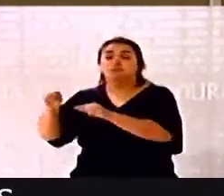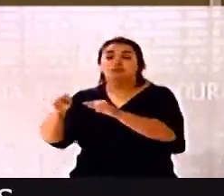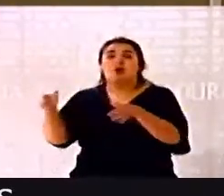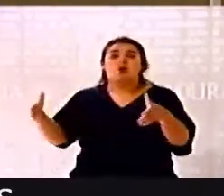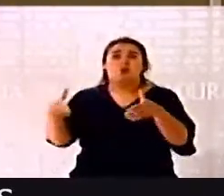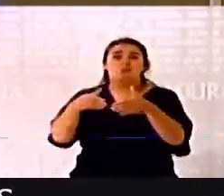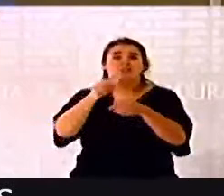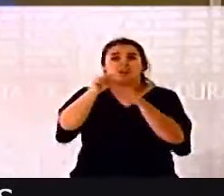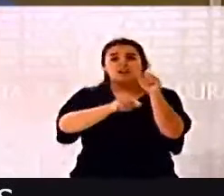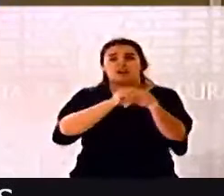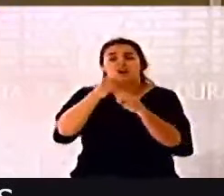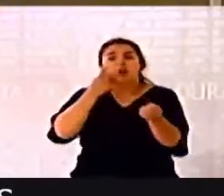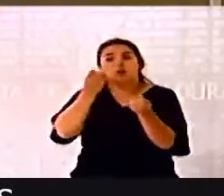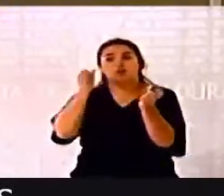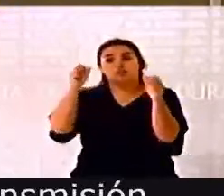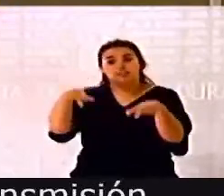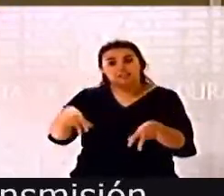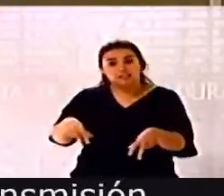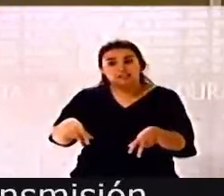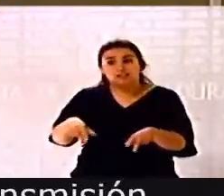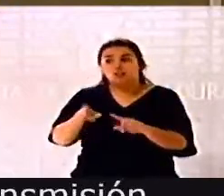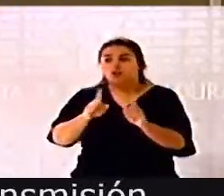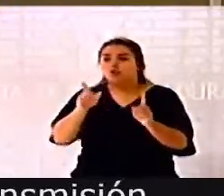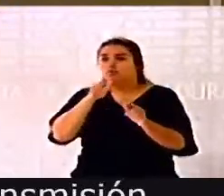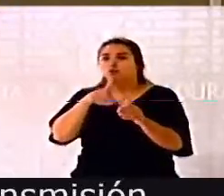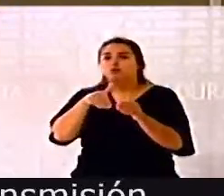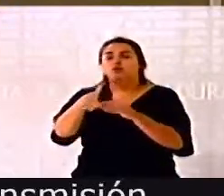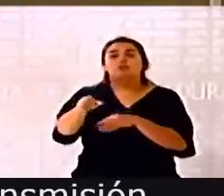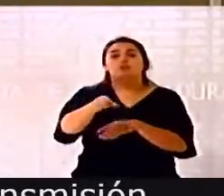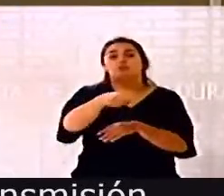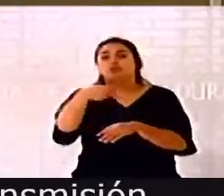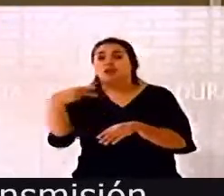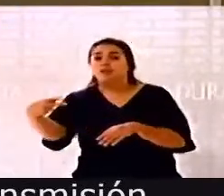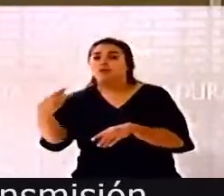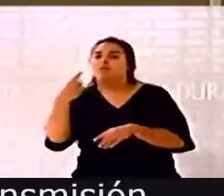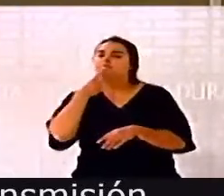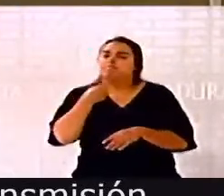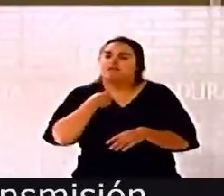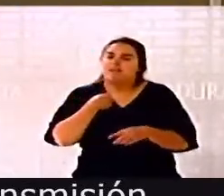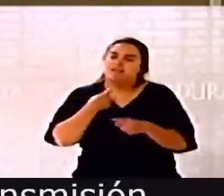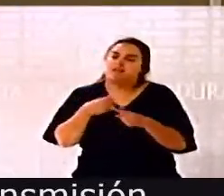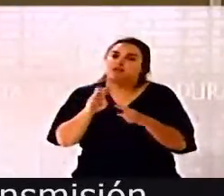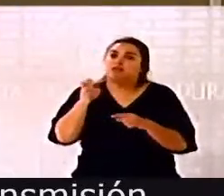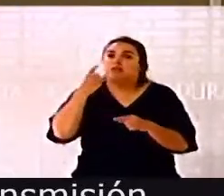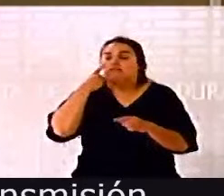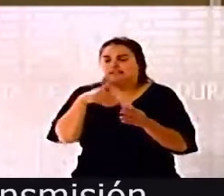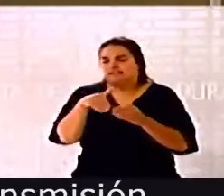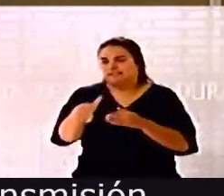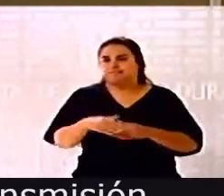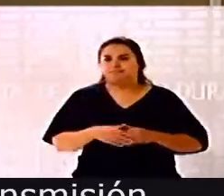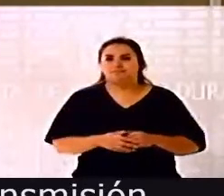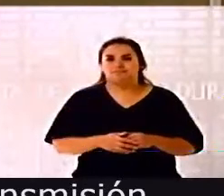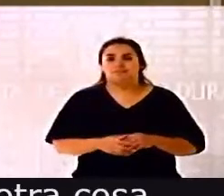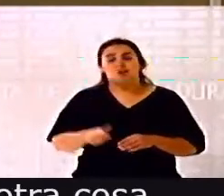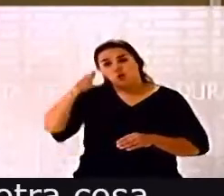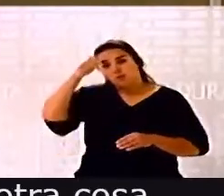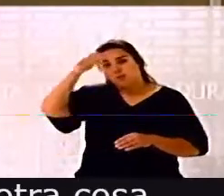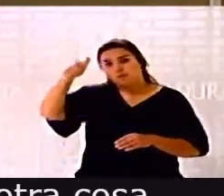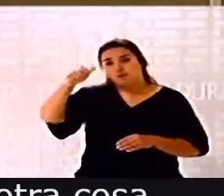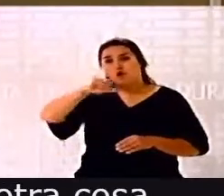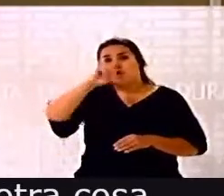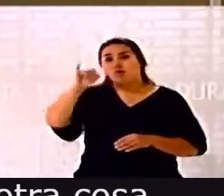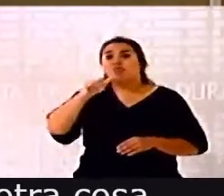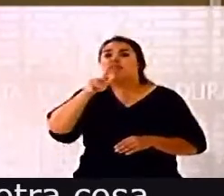descontrolada, salvo que en los próximos resultados nos indiquen otra cosa. Y en Zaínos, de las